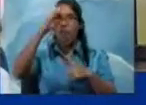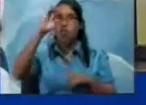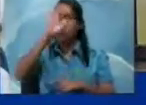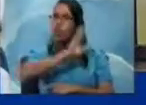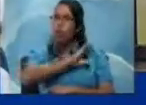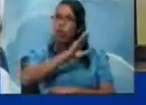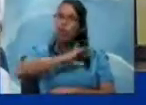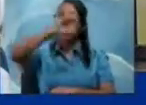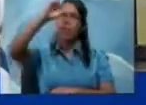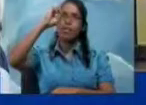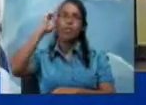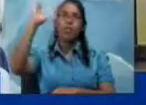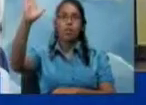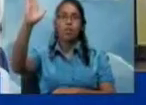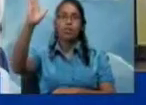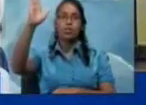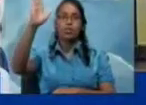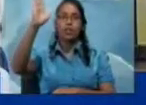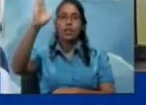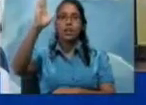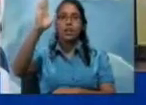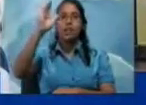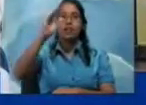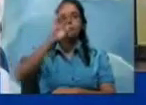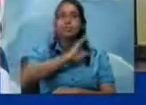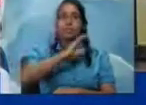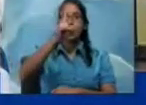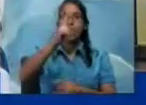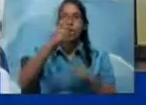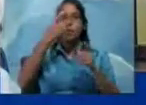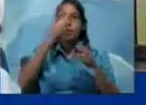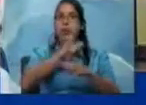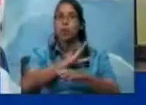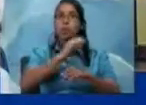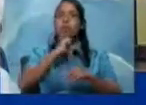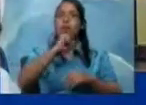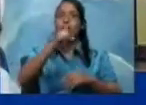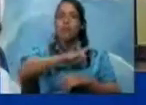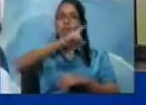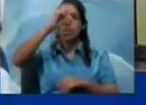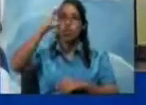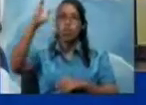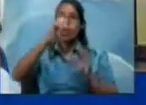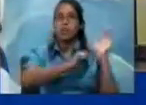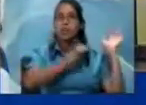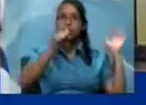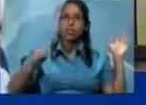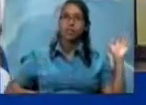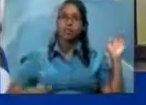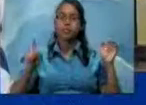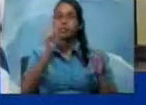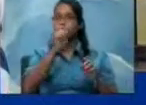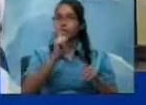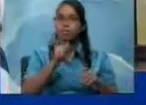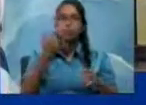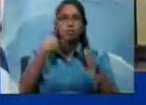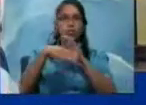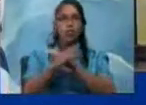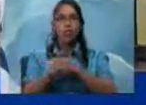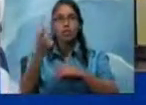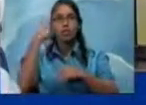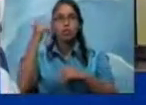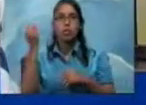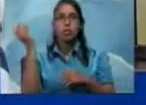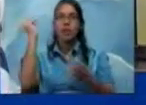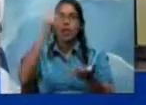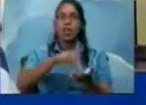y ad Dios lo que es de Dios y a Dios lo que es de Dios el señor no los mandó a Galilea para que